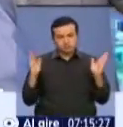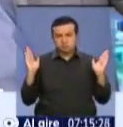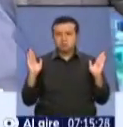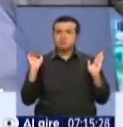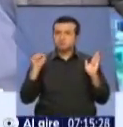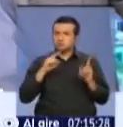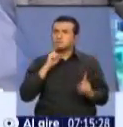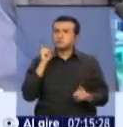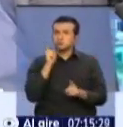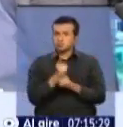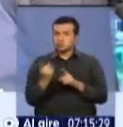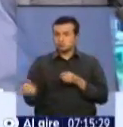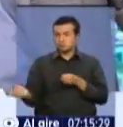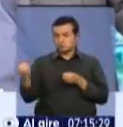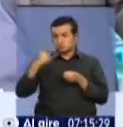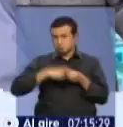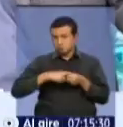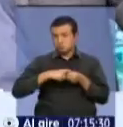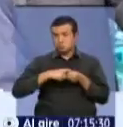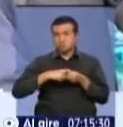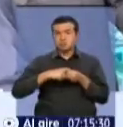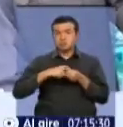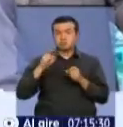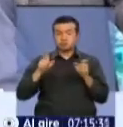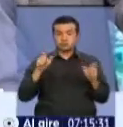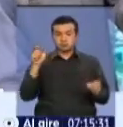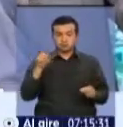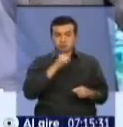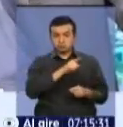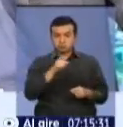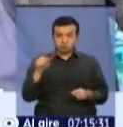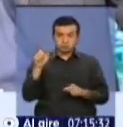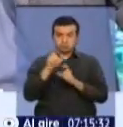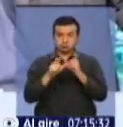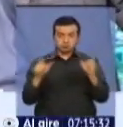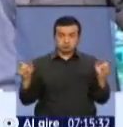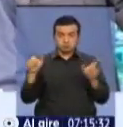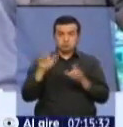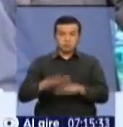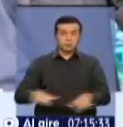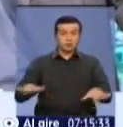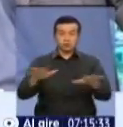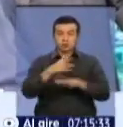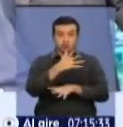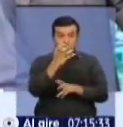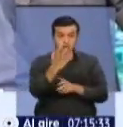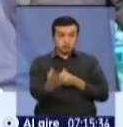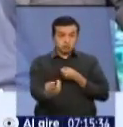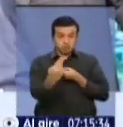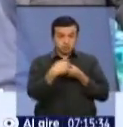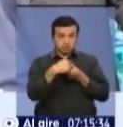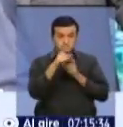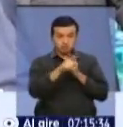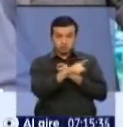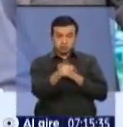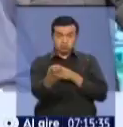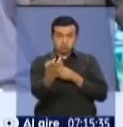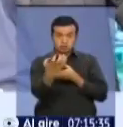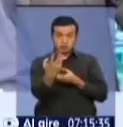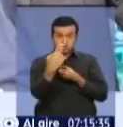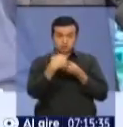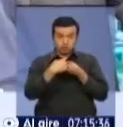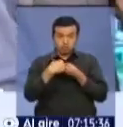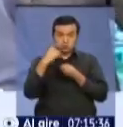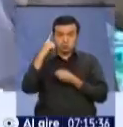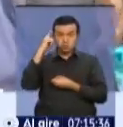la posibilidad de hacerlo. Y consecuencia, la ciudadanía, esto es, los ciudadanos que quieren participar del convivir